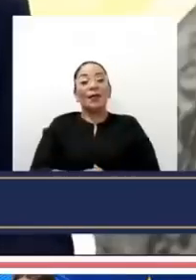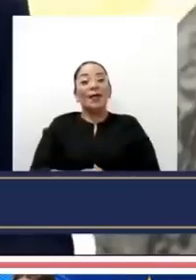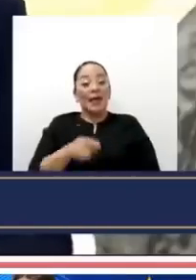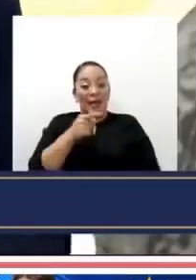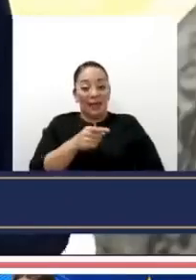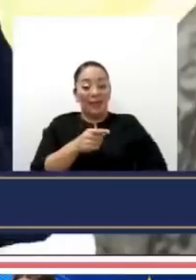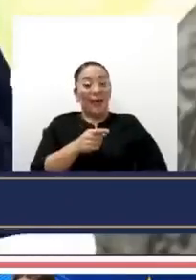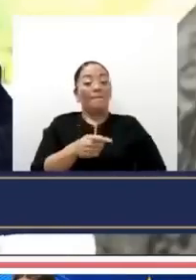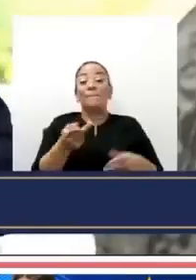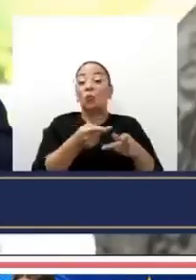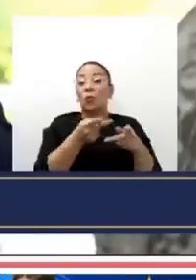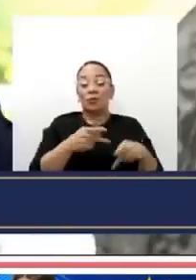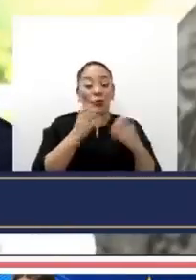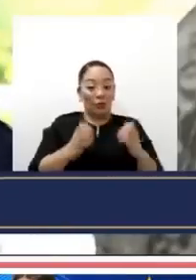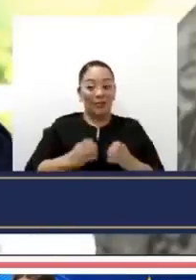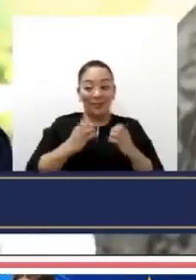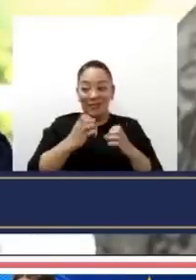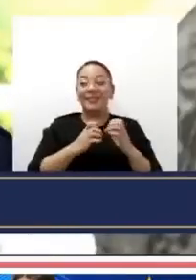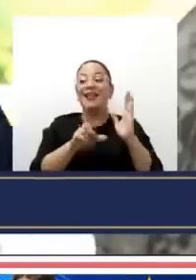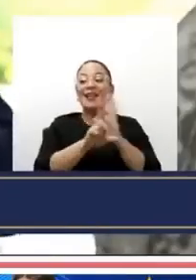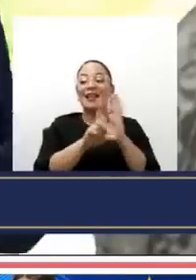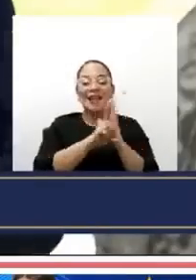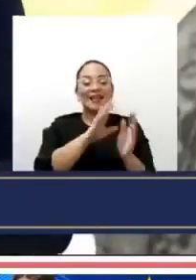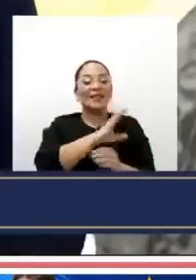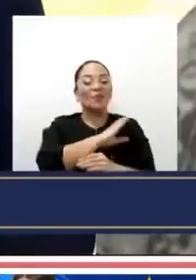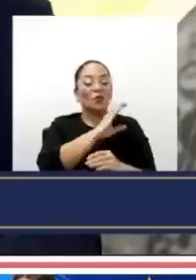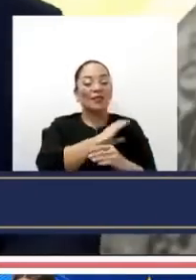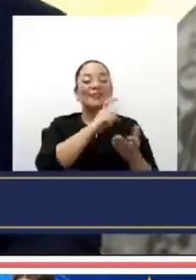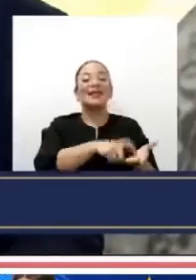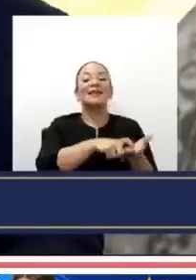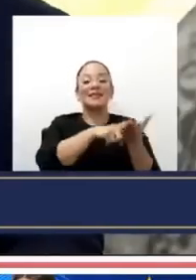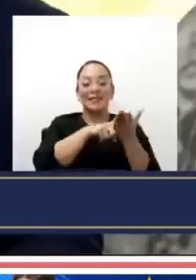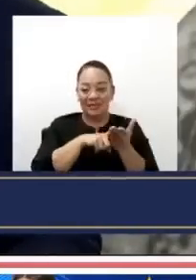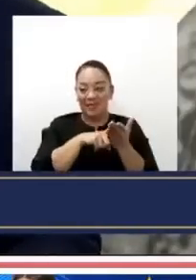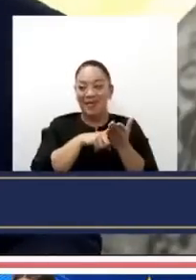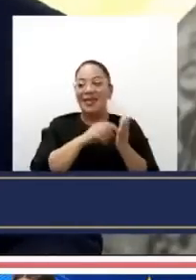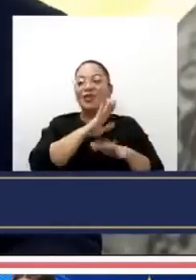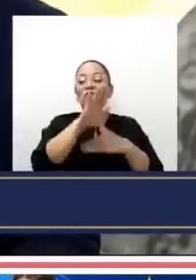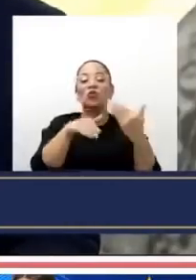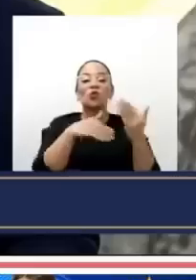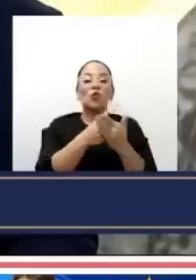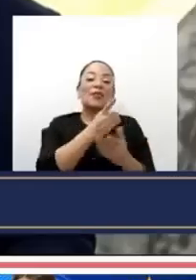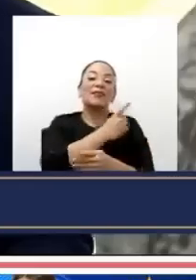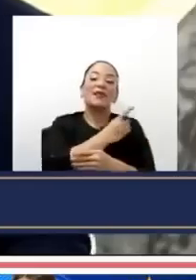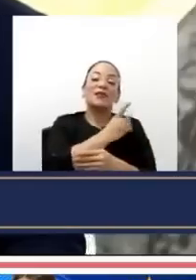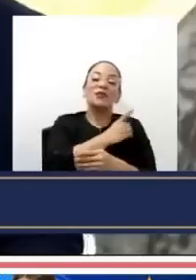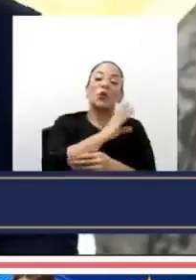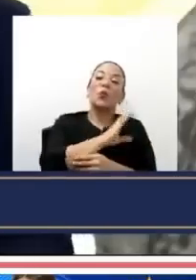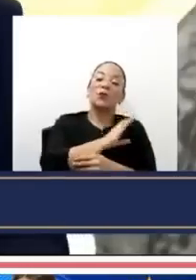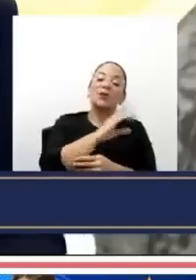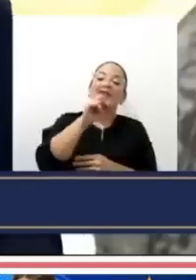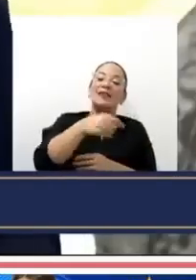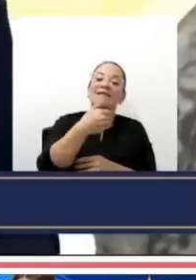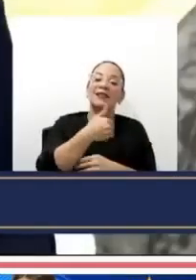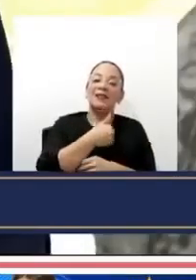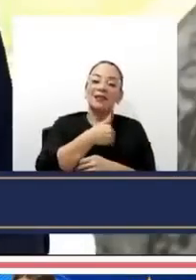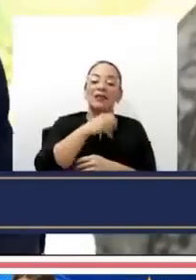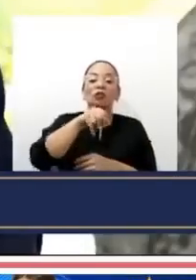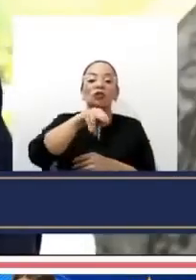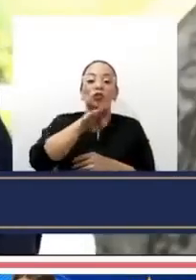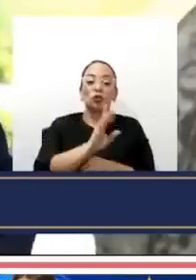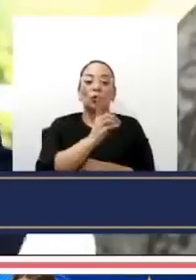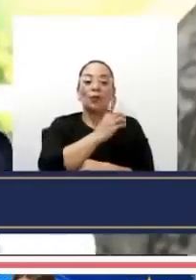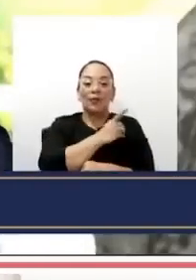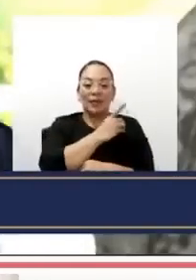plaza no existe, la ley de policía exige que toda dirección policial debe tener una